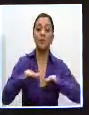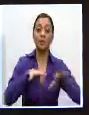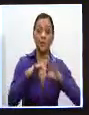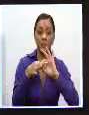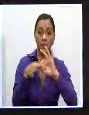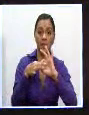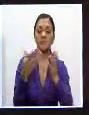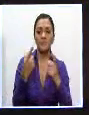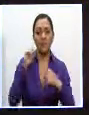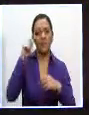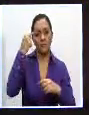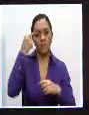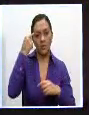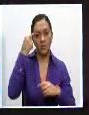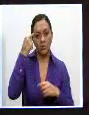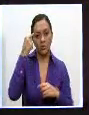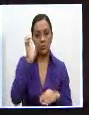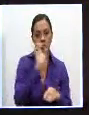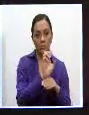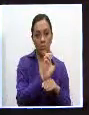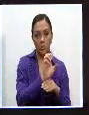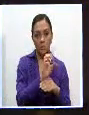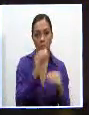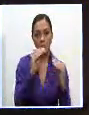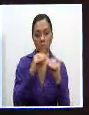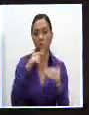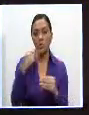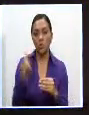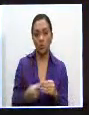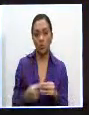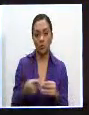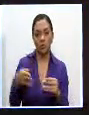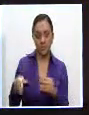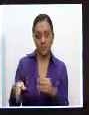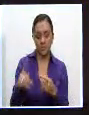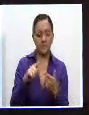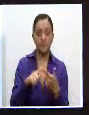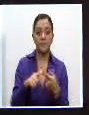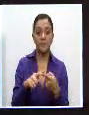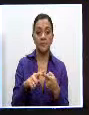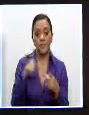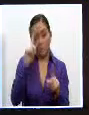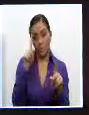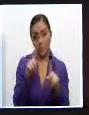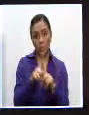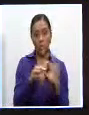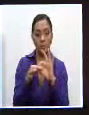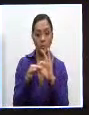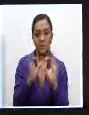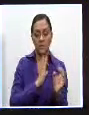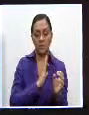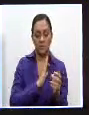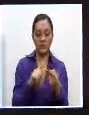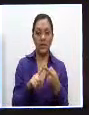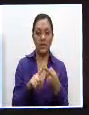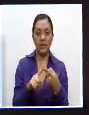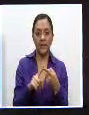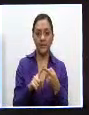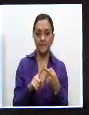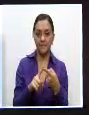entre el gobierno de la República del Ecuador y el gobierno de la federación rusa en materia de pesca que es un acuerdo de cooperación técnica en materia de